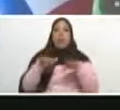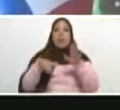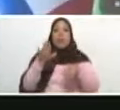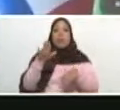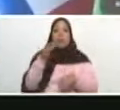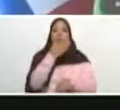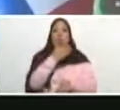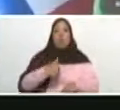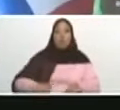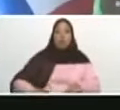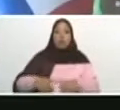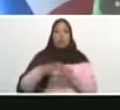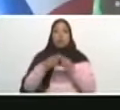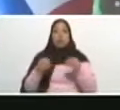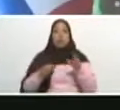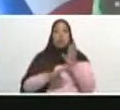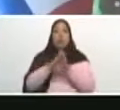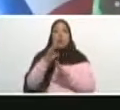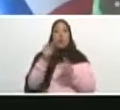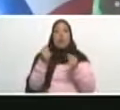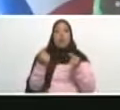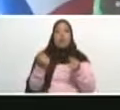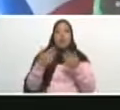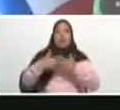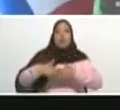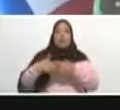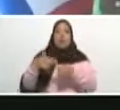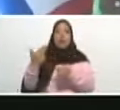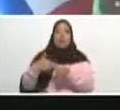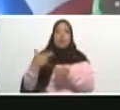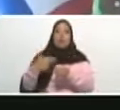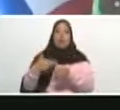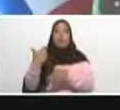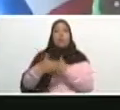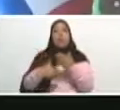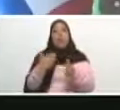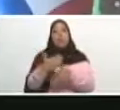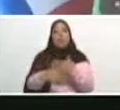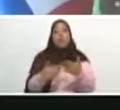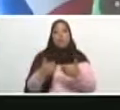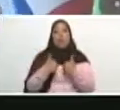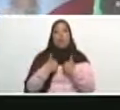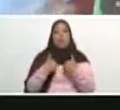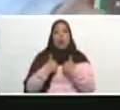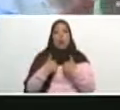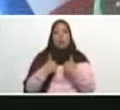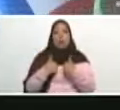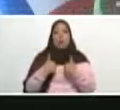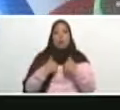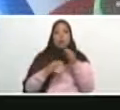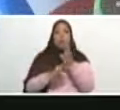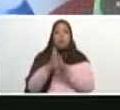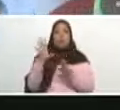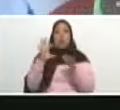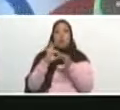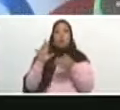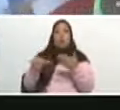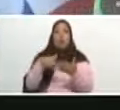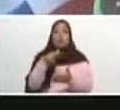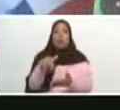15%, sobre todo creciendo la economía no petrolera, paso a paso, con esfuerzo, perseverancia, unión